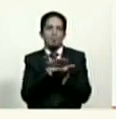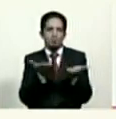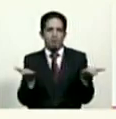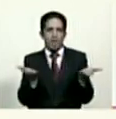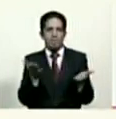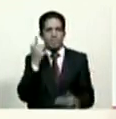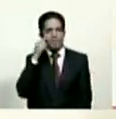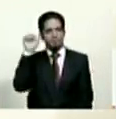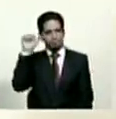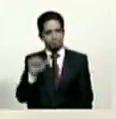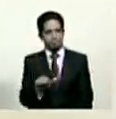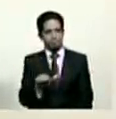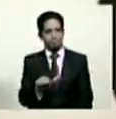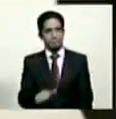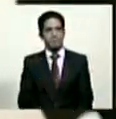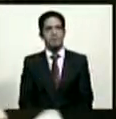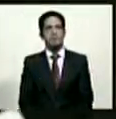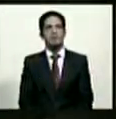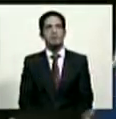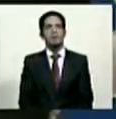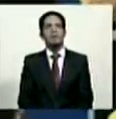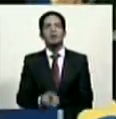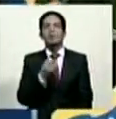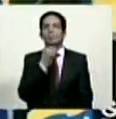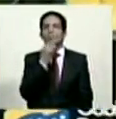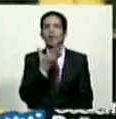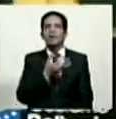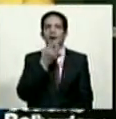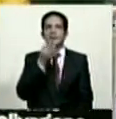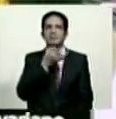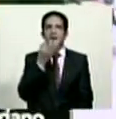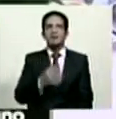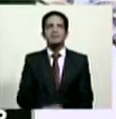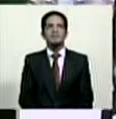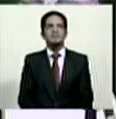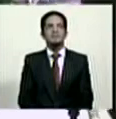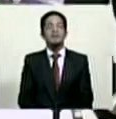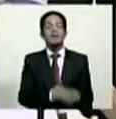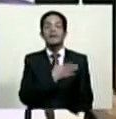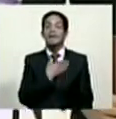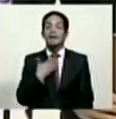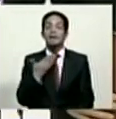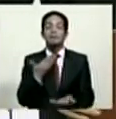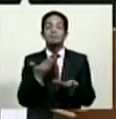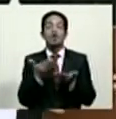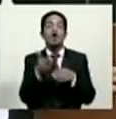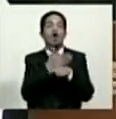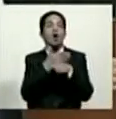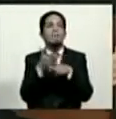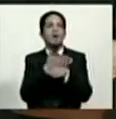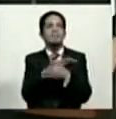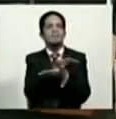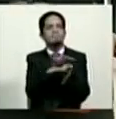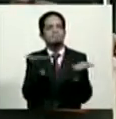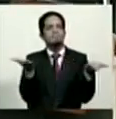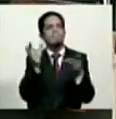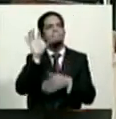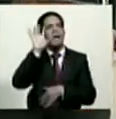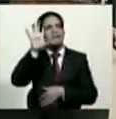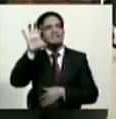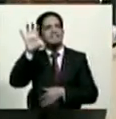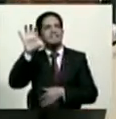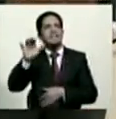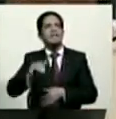sus declaraciones. Muy buenas tardes, bueno, queríamos compartir con el país